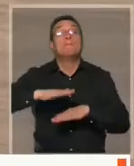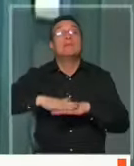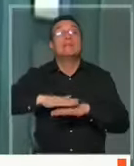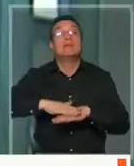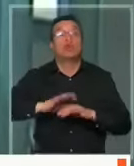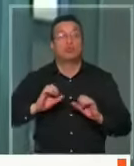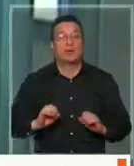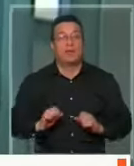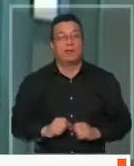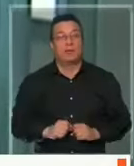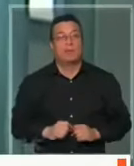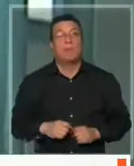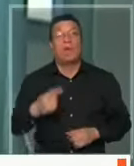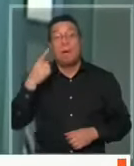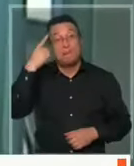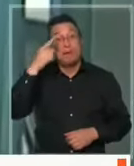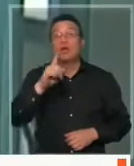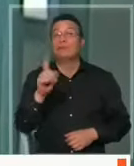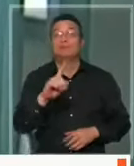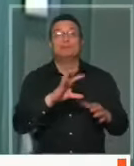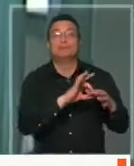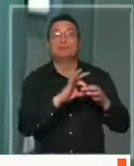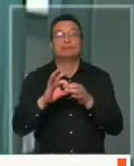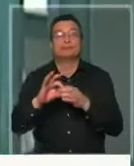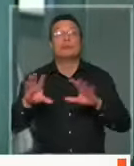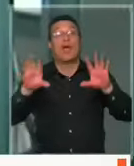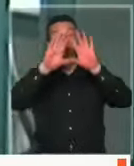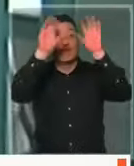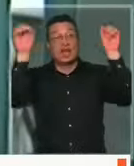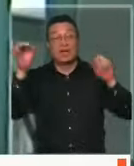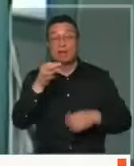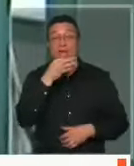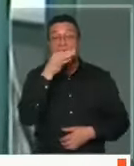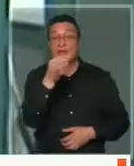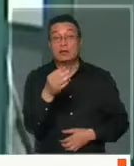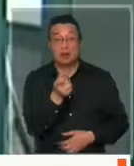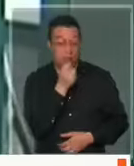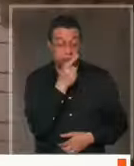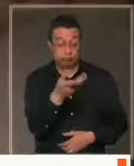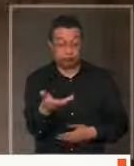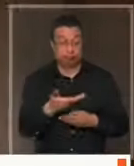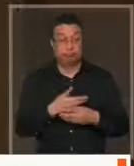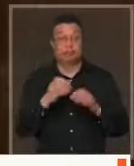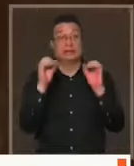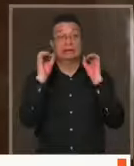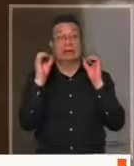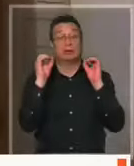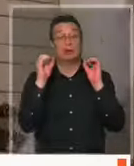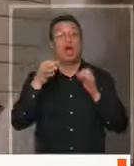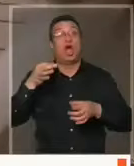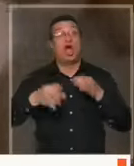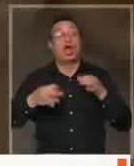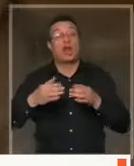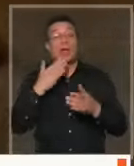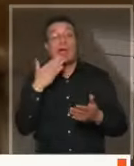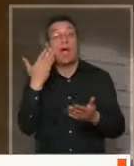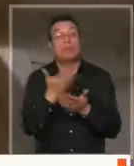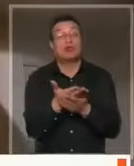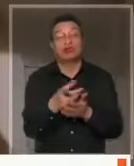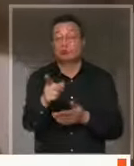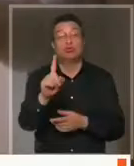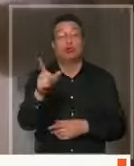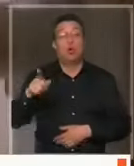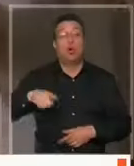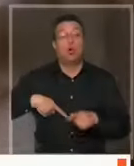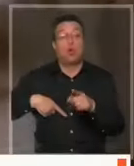máximo. Pero nada de eso ocurrió. Desde Fiscalía indican que nunca les llegó una denuncia y en un fallo de la Corte de Apelaciones fue exculpada tras